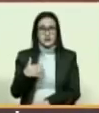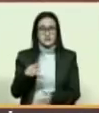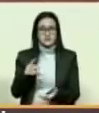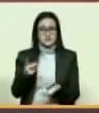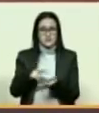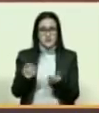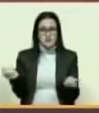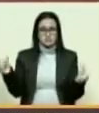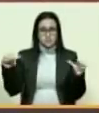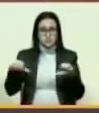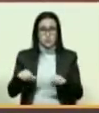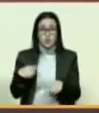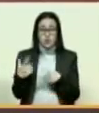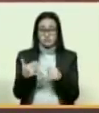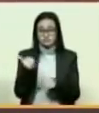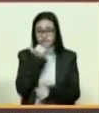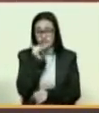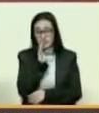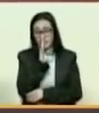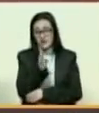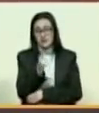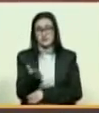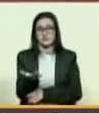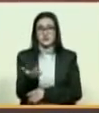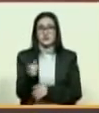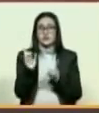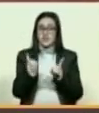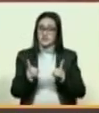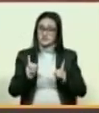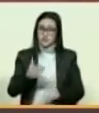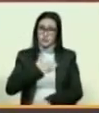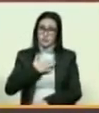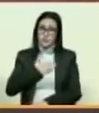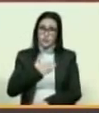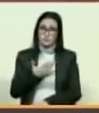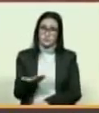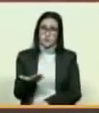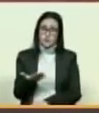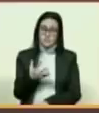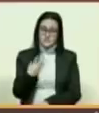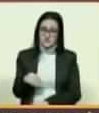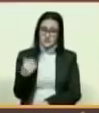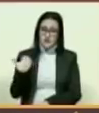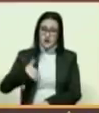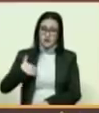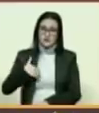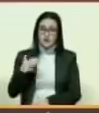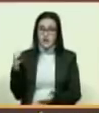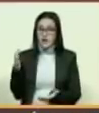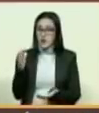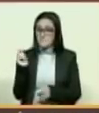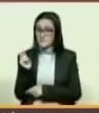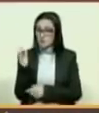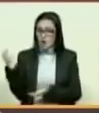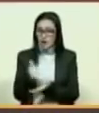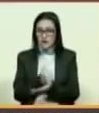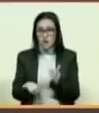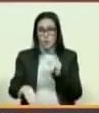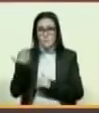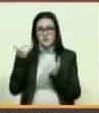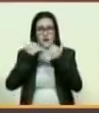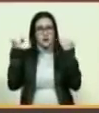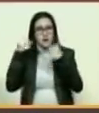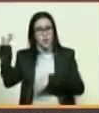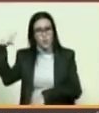popularidad es consecuencia directa de las medidas que toma, porque le quita las pensiones a los abuelos, aumenta la